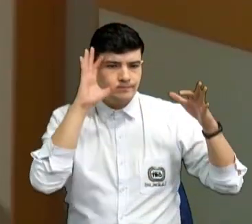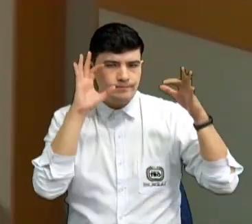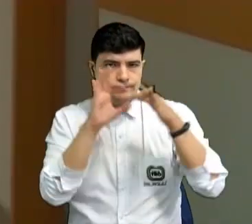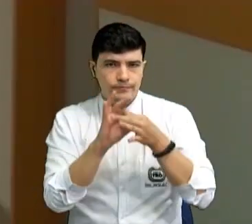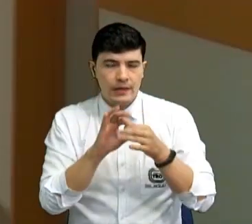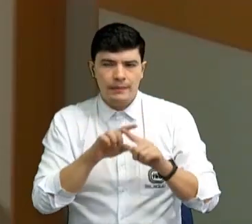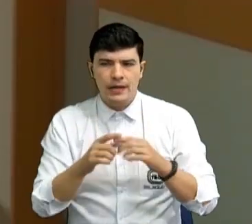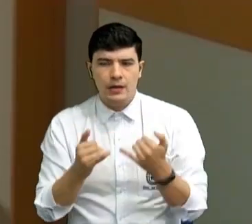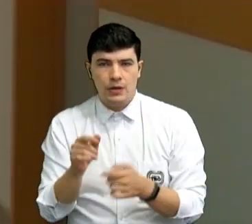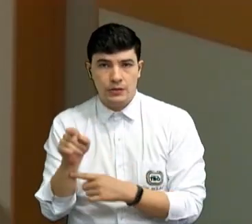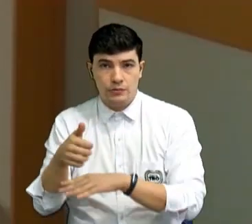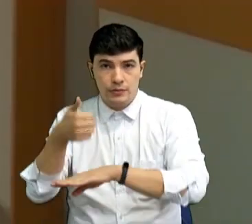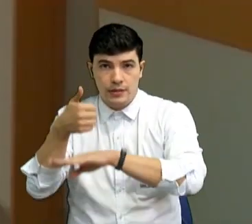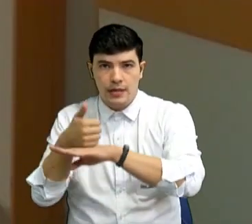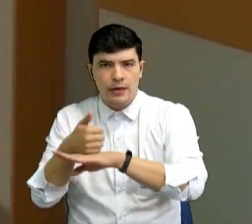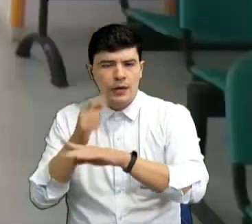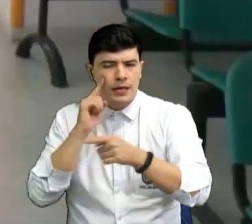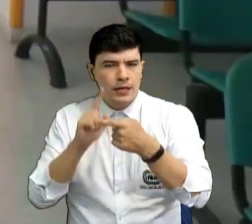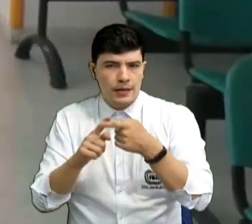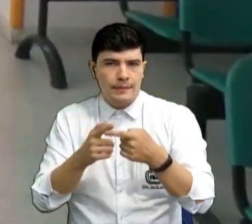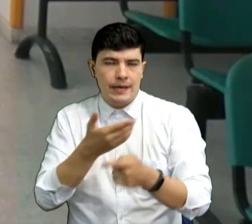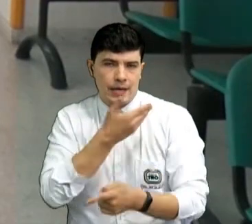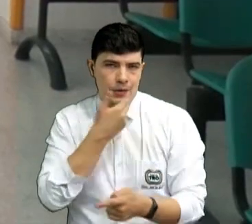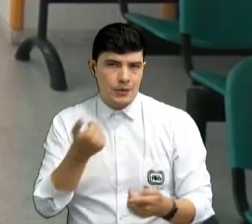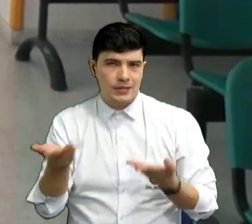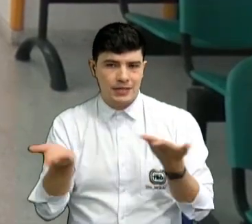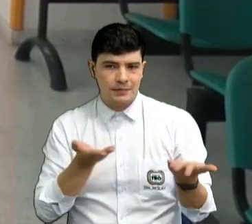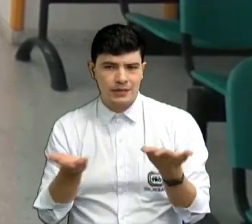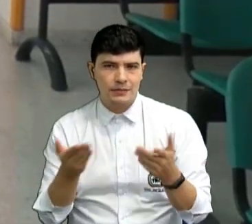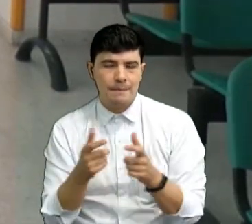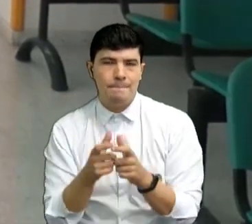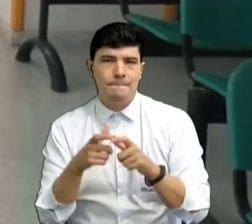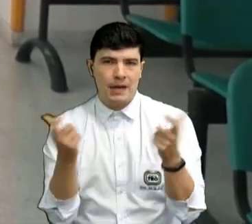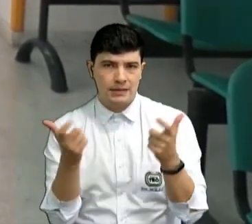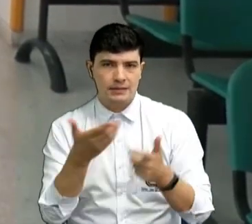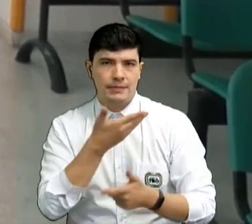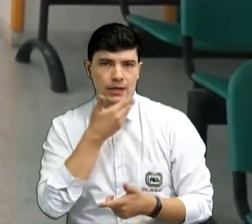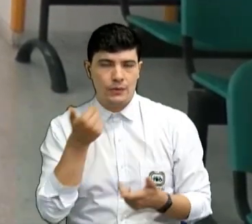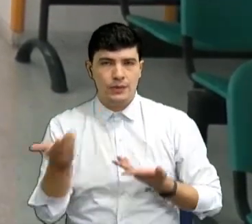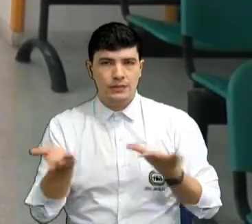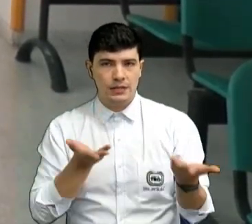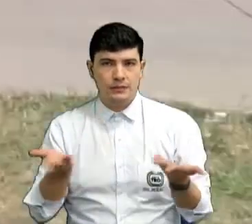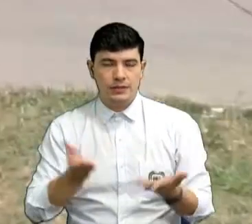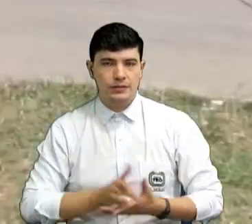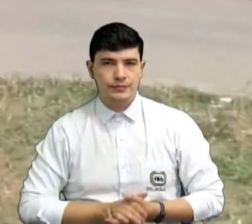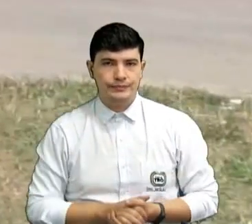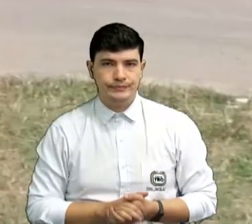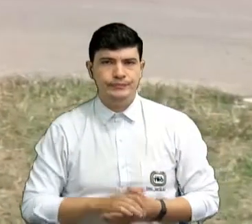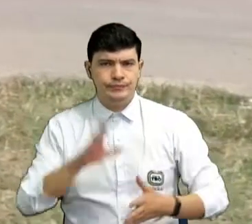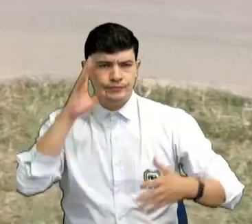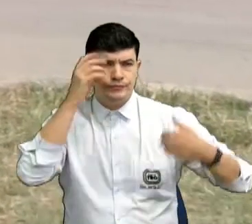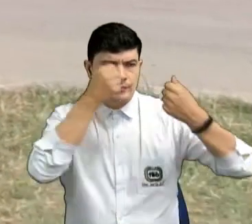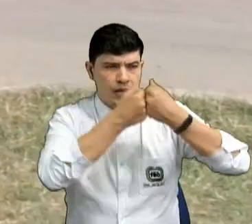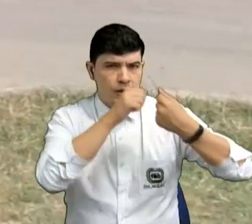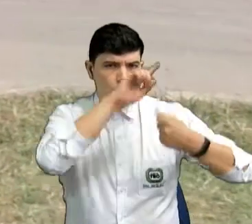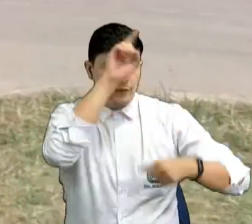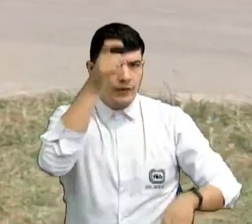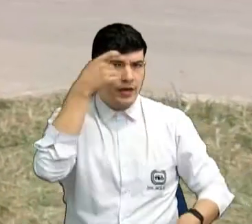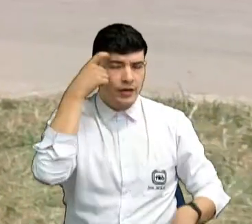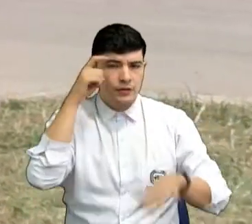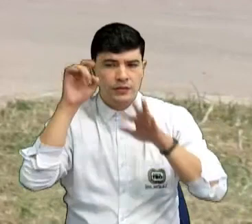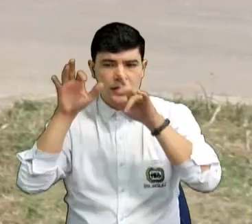de servicios, garantizando la integridad de los usuarios del municipio y de la provincia. Trabajará con el gobierno y la Secretaría de